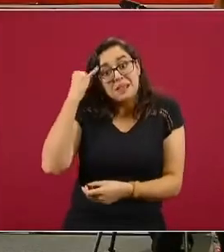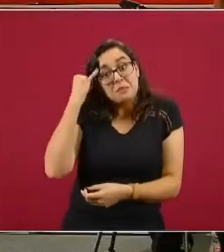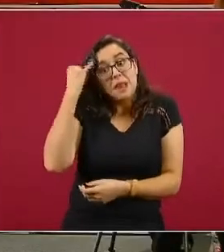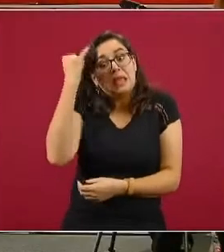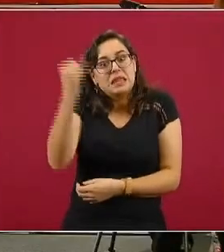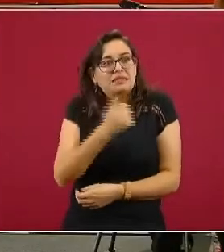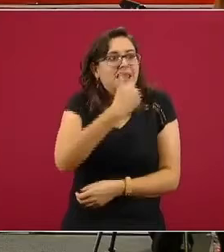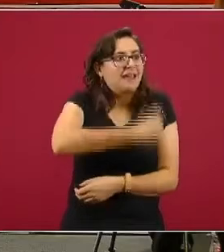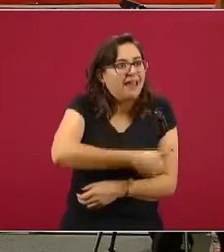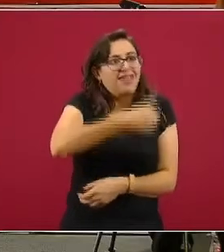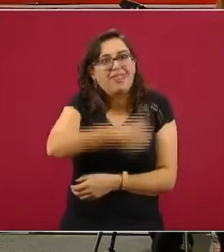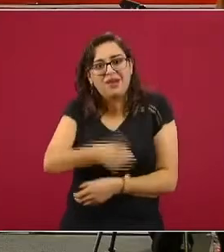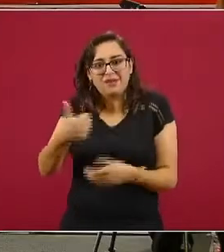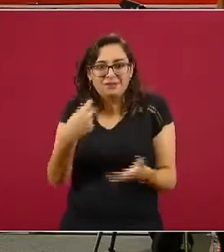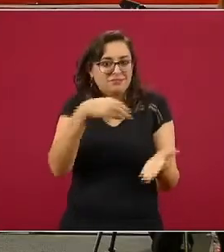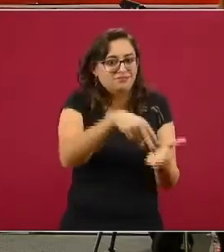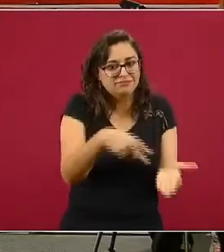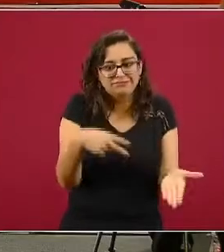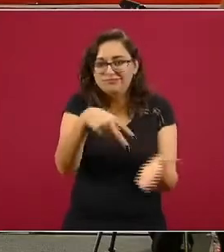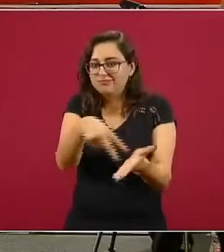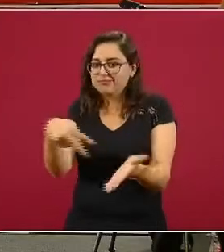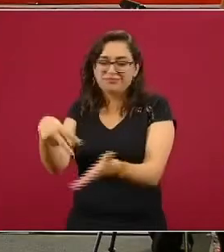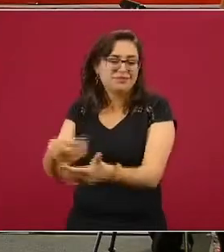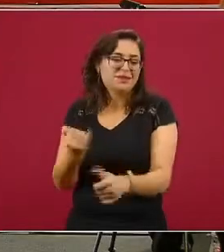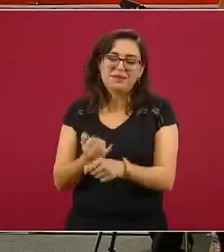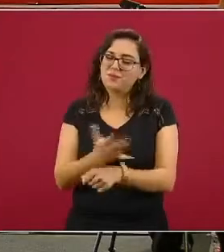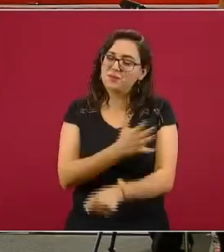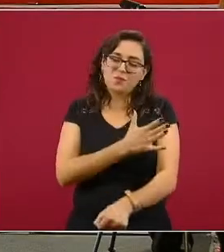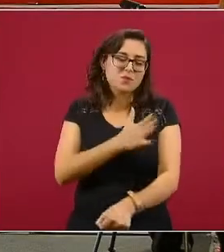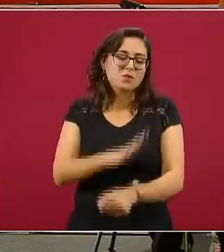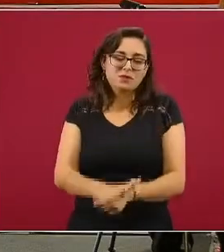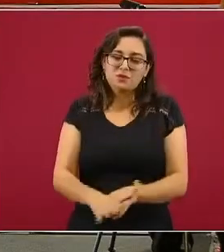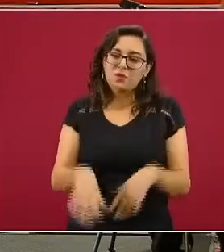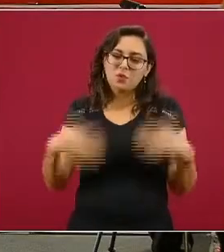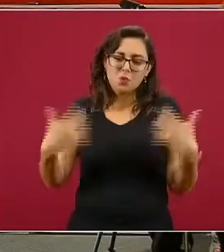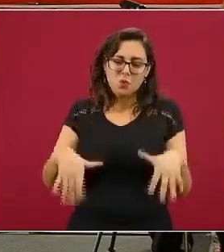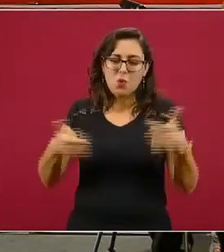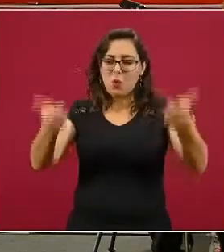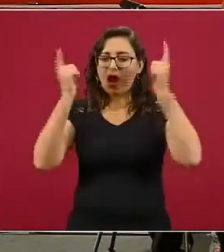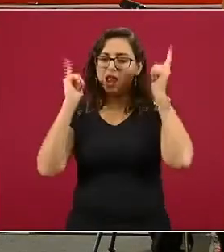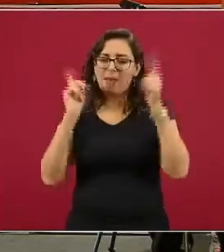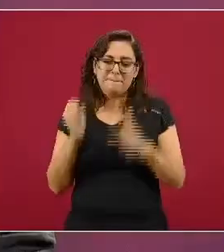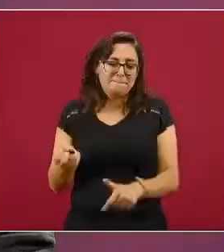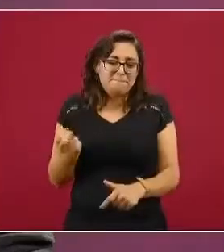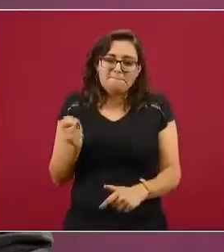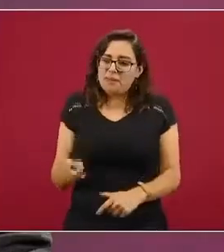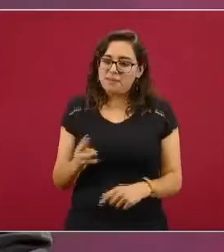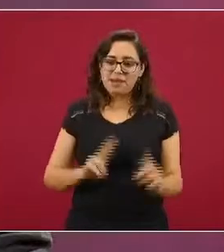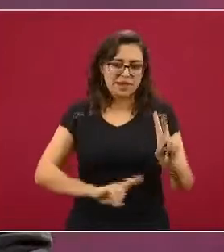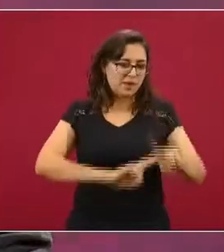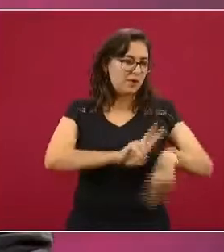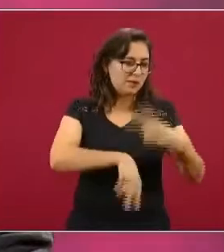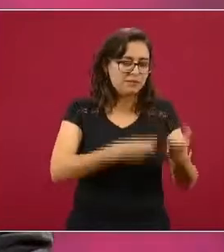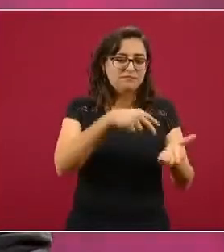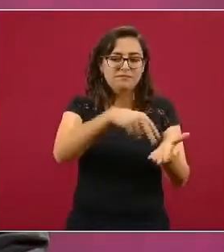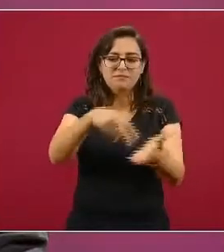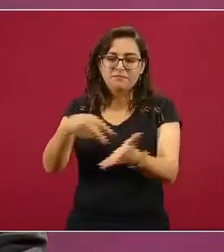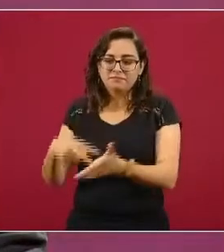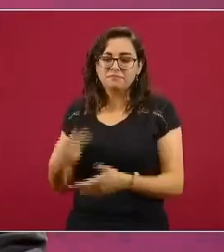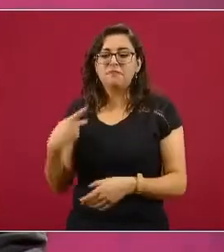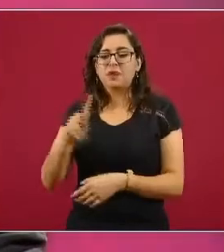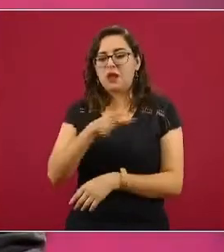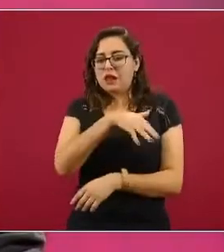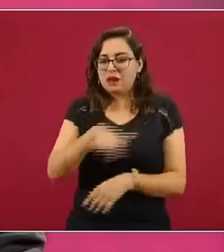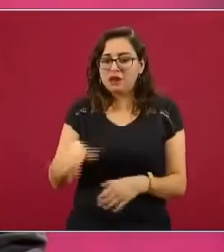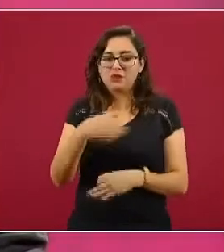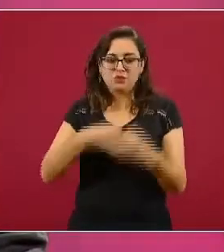tuviéramos que ir a cada comunidad. Quisiéramos, sería un privilegio poder estar en cada comunidad, y en general seguimos la recomendación